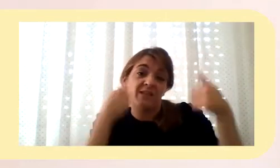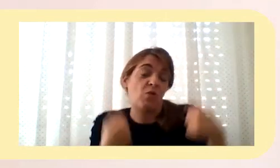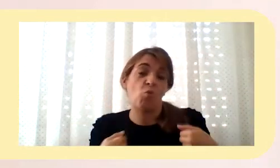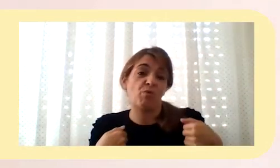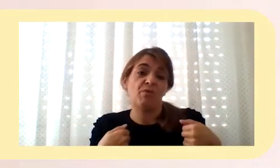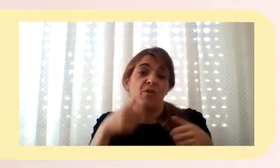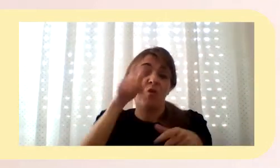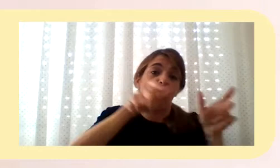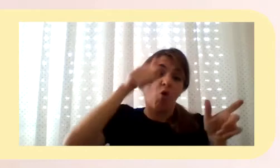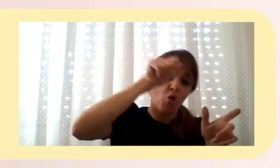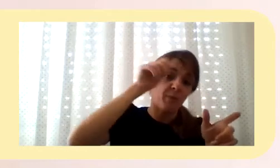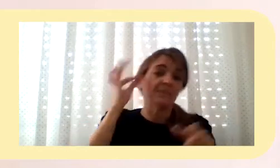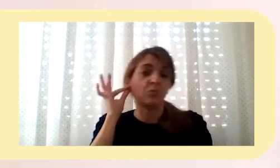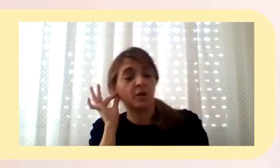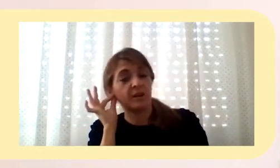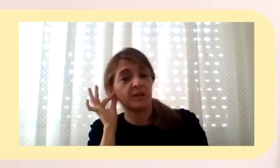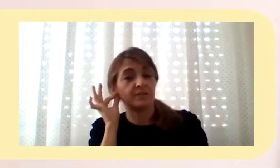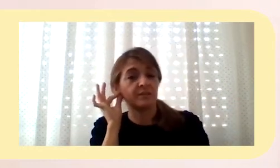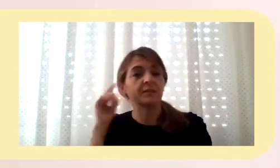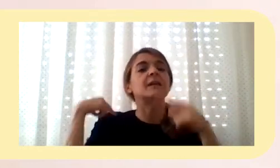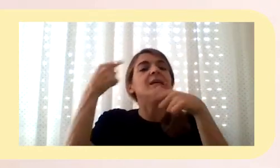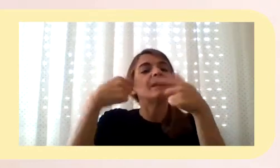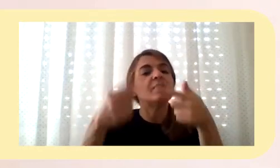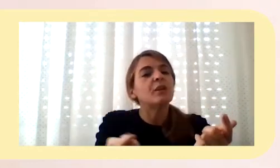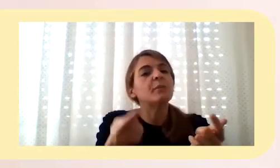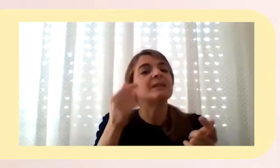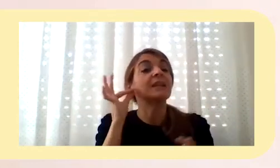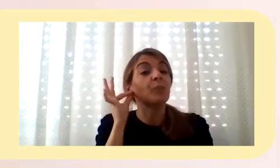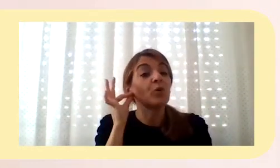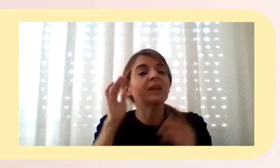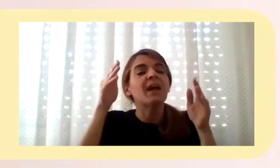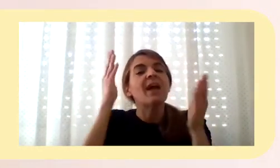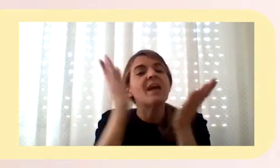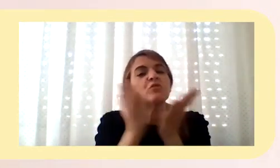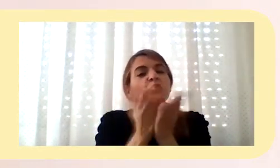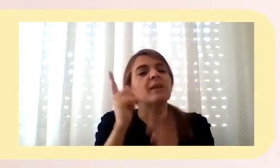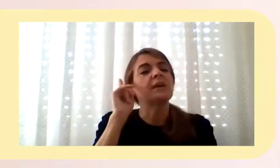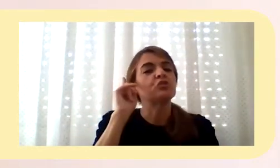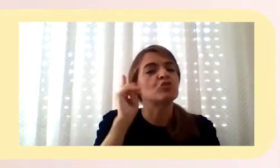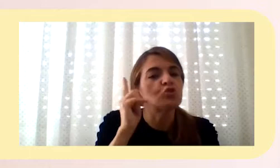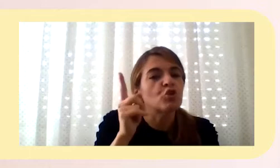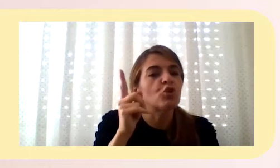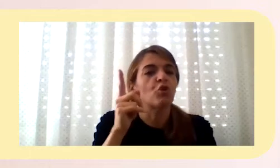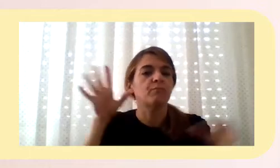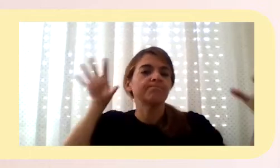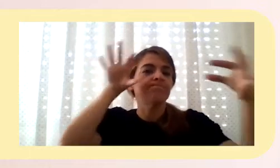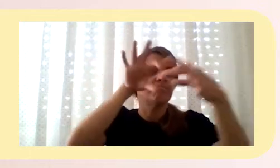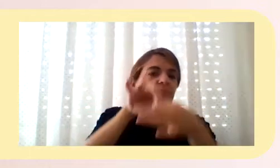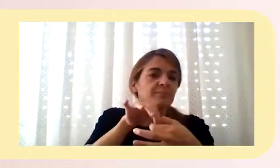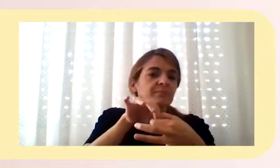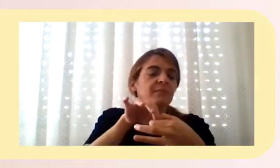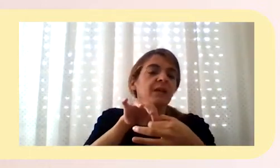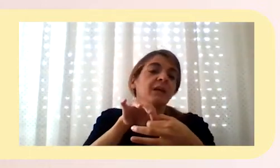y de los hombres. Tradicionalmente, la salud de las mujeres ha sido estudiada única y exclusivamente en relación a nuestro factor